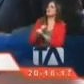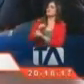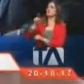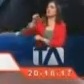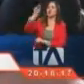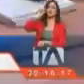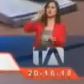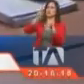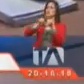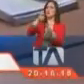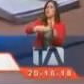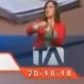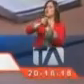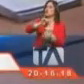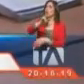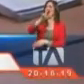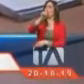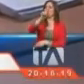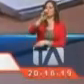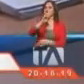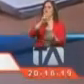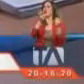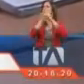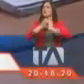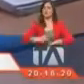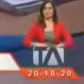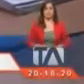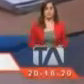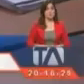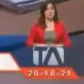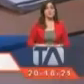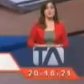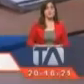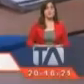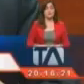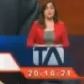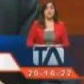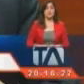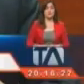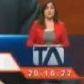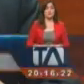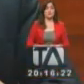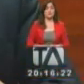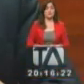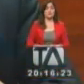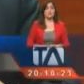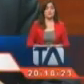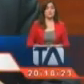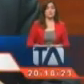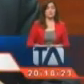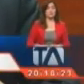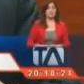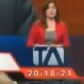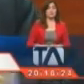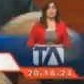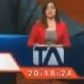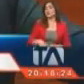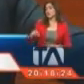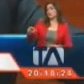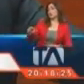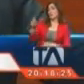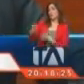vicepresidente de la República, uno de varios incidentes planteados en el curso del proceso. Se niega la demanda de